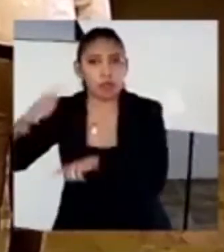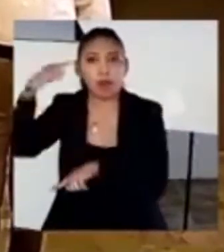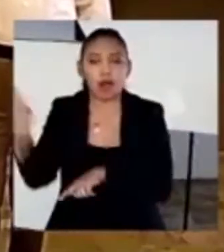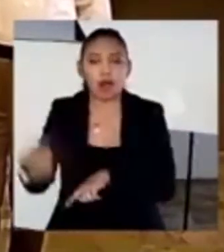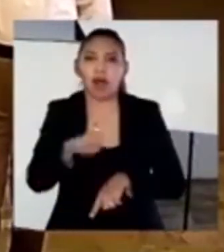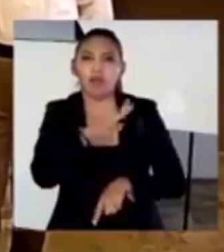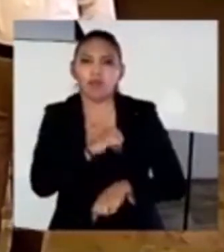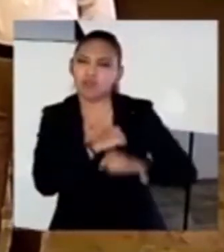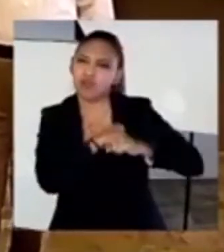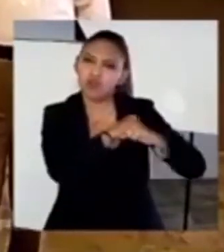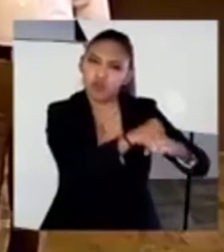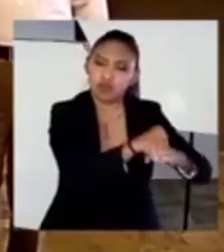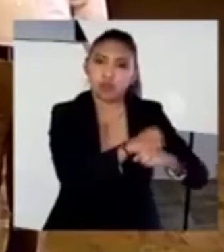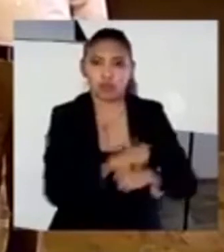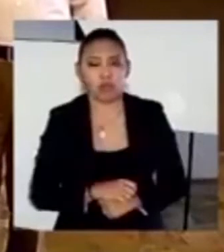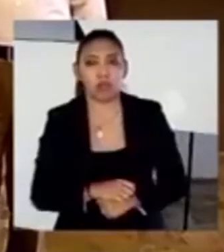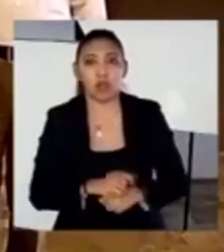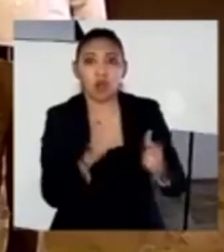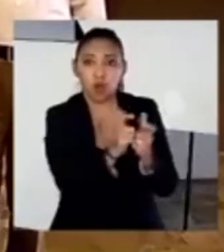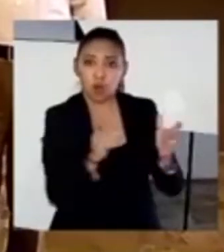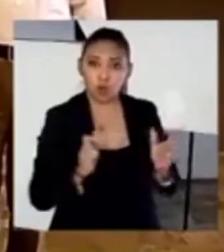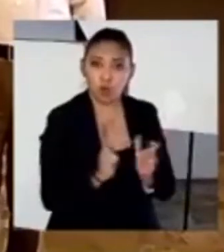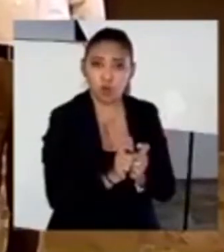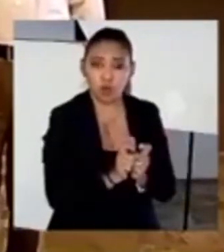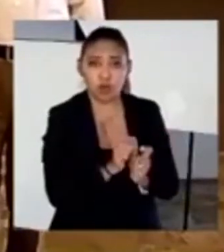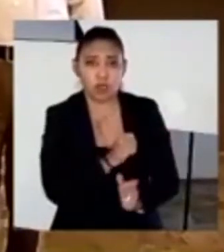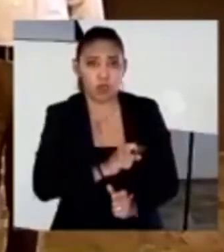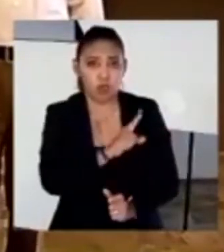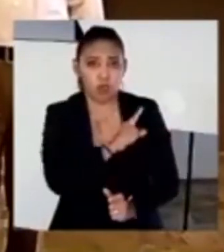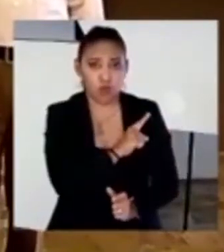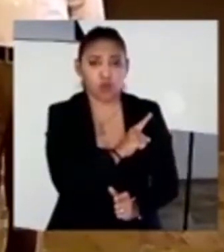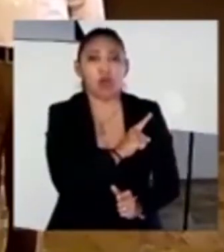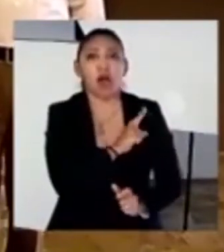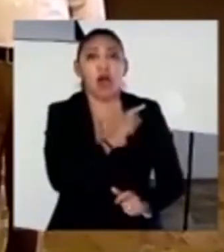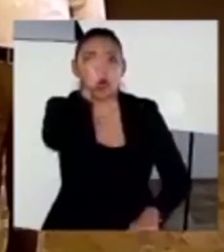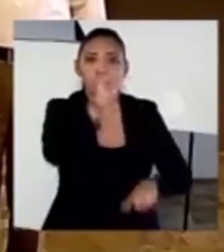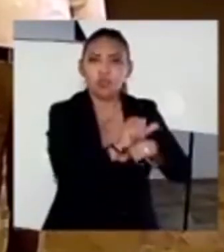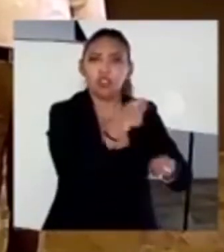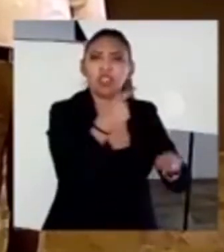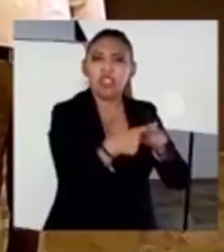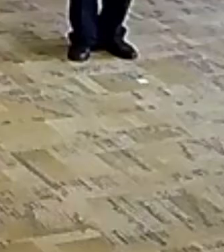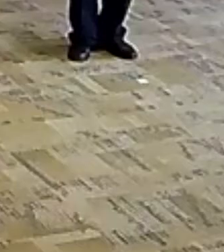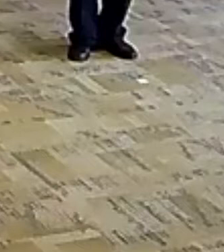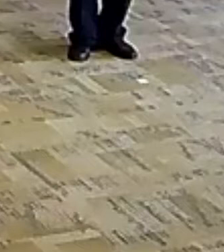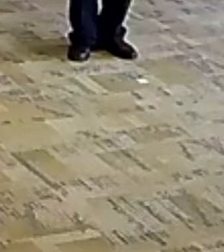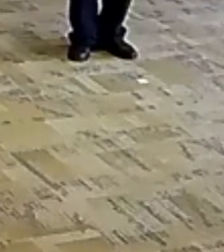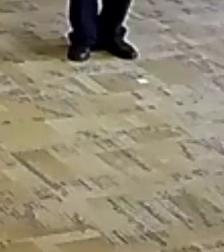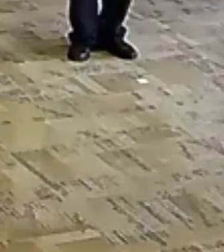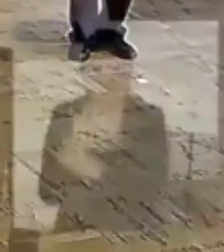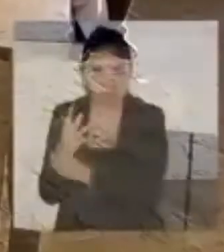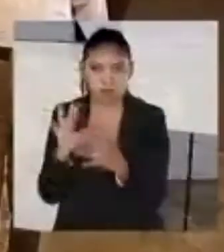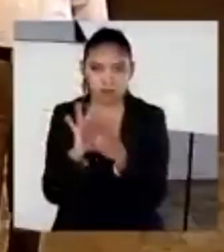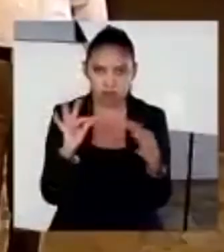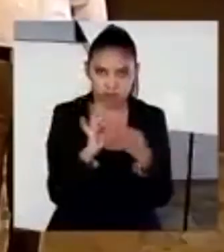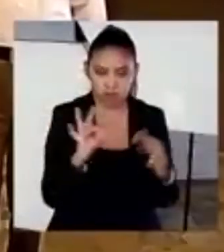dicen los alcaldes de Morena, todas las normas y precauciones. Los efectos del virus no